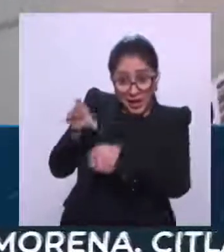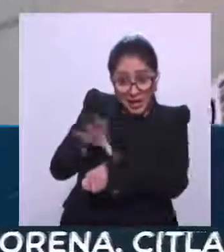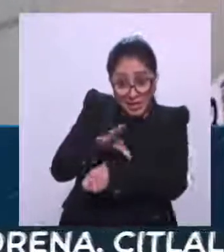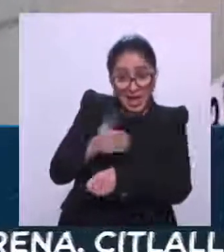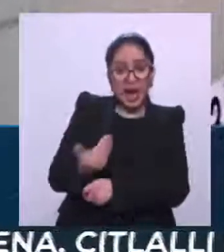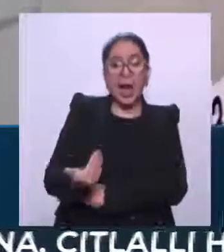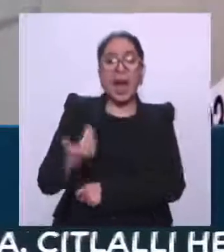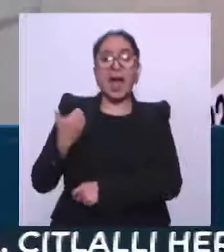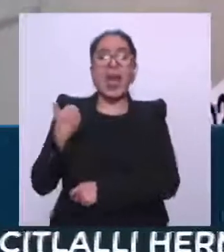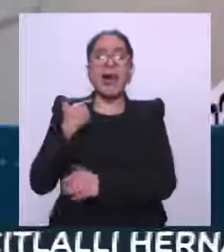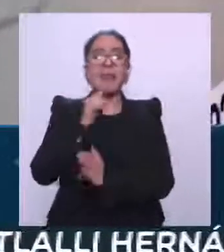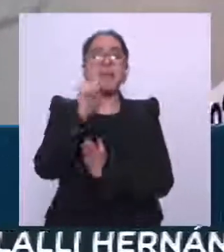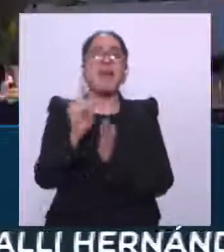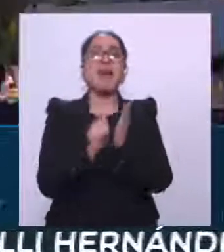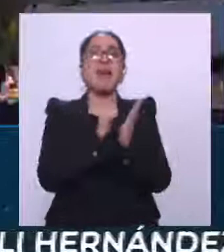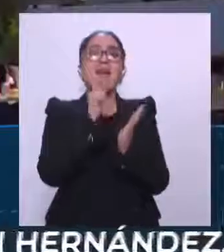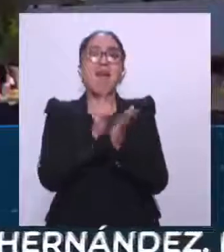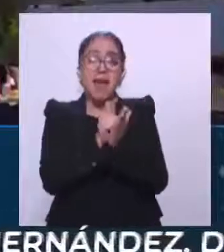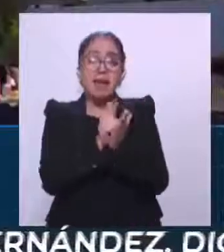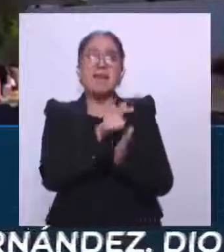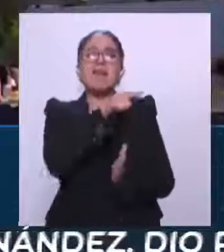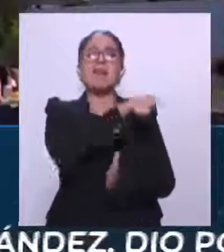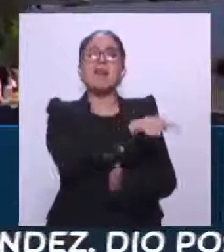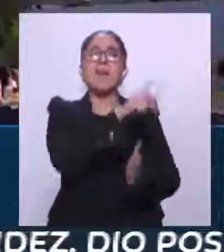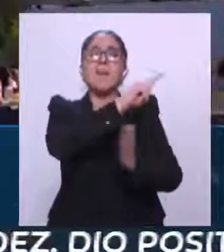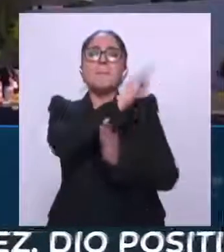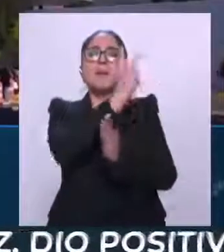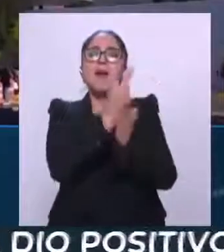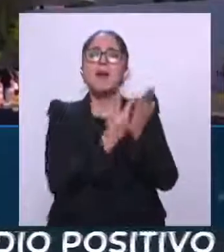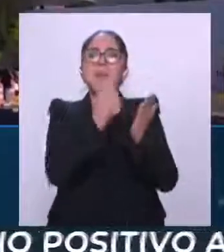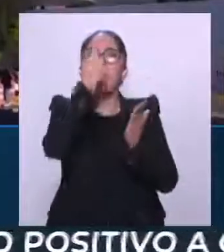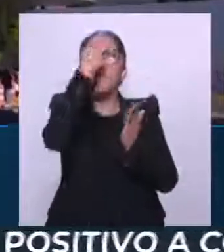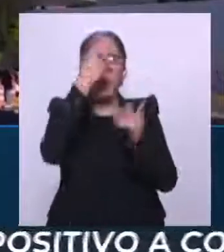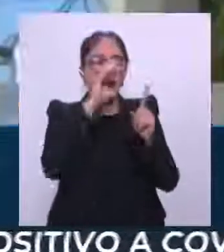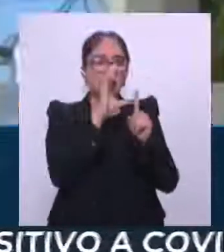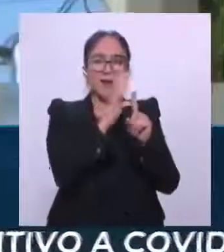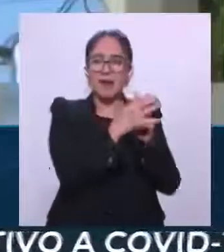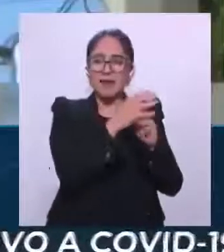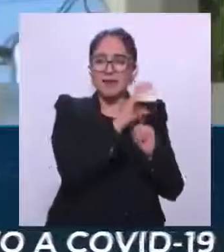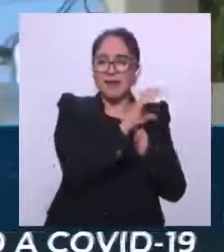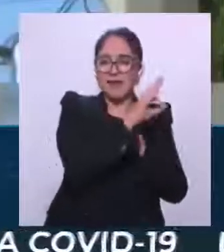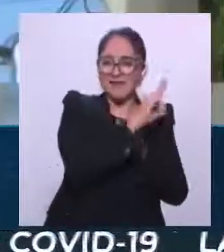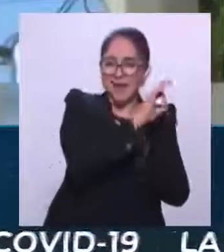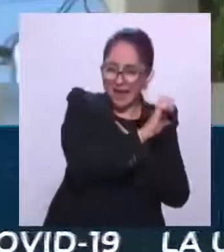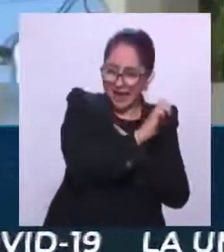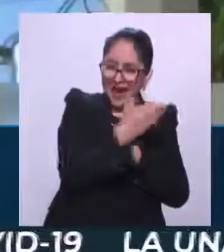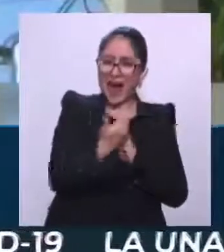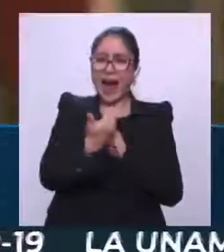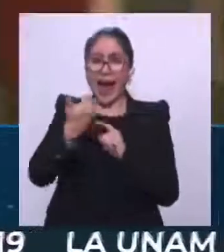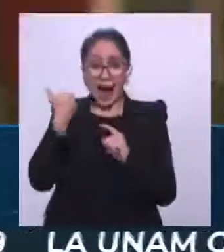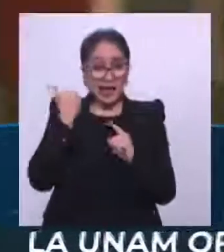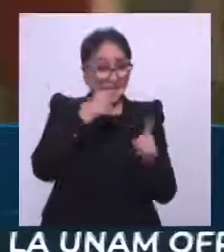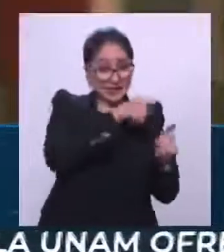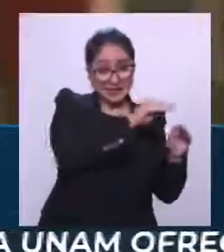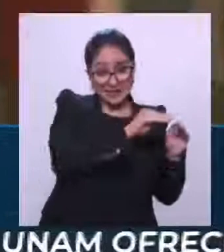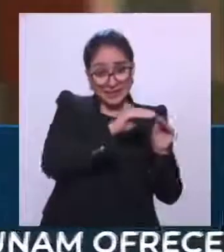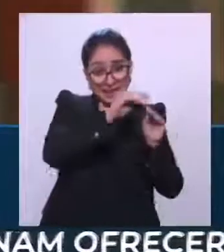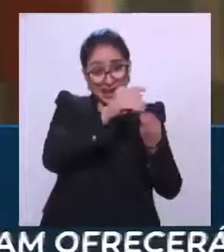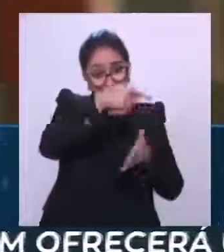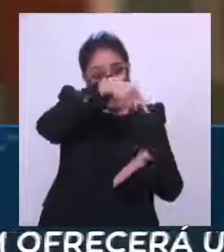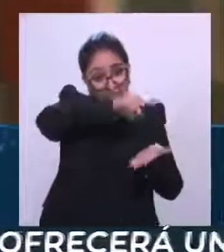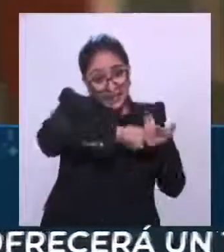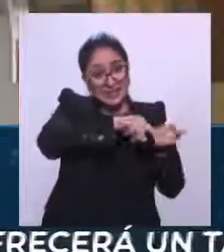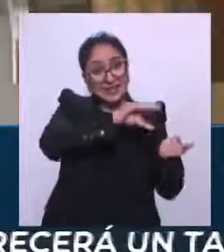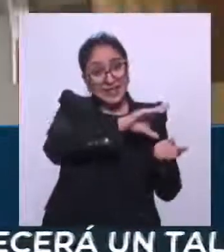energética, se pasó el sistema de planeación de Comisión Federal, que debería de estar dentro de Comisión